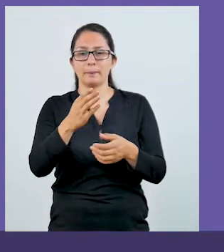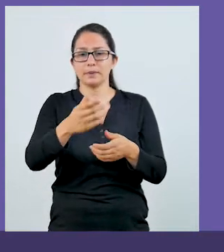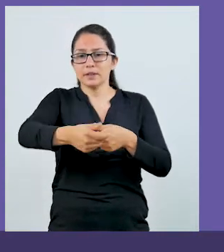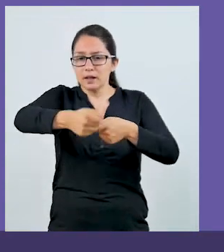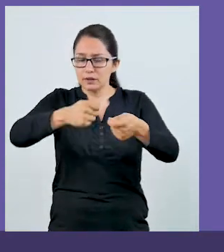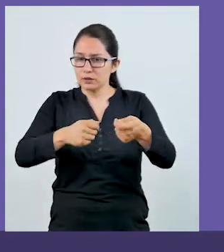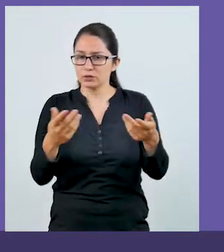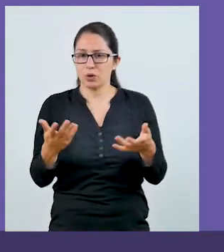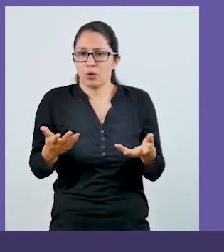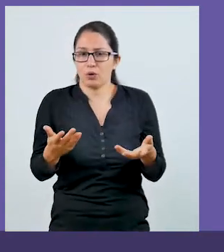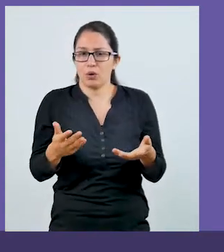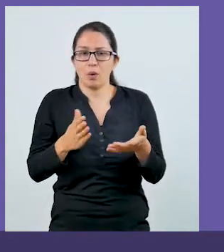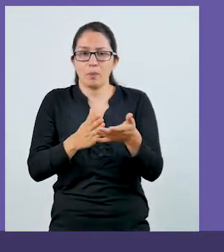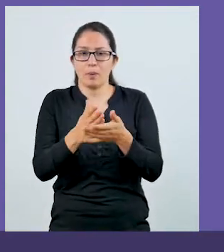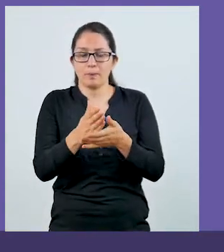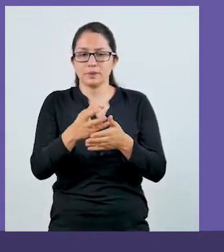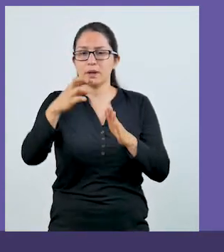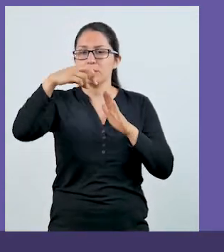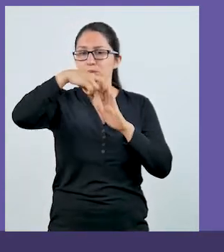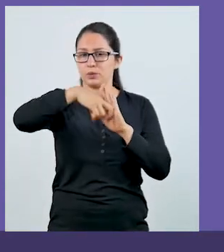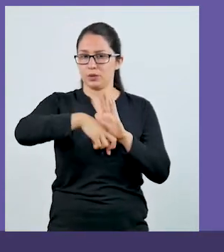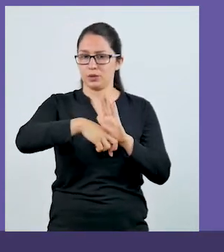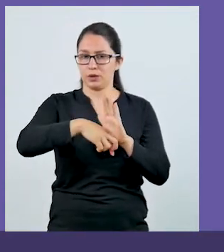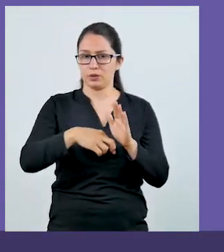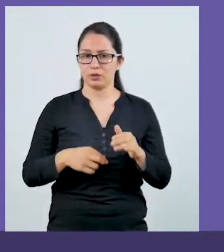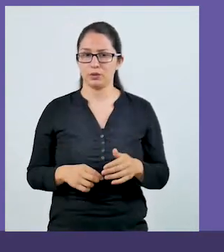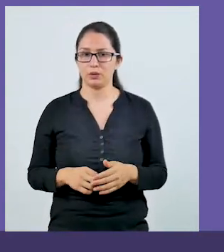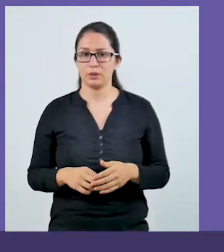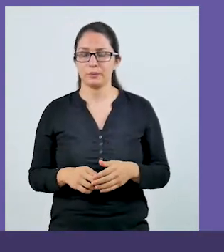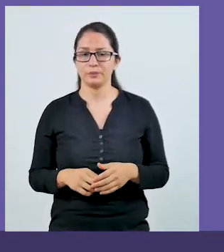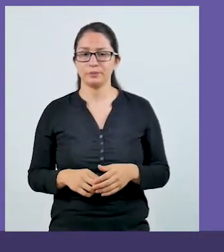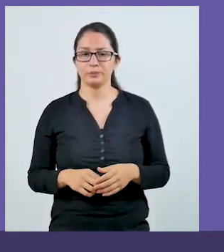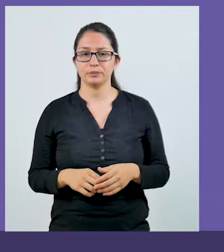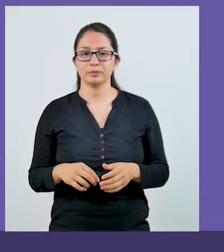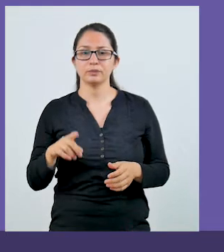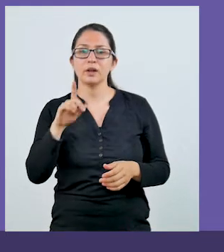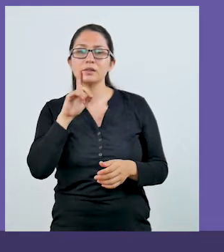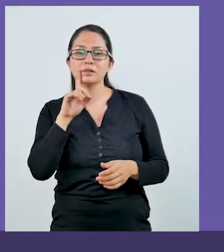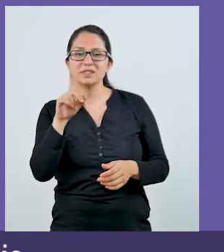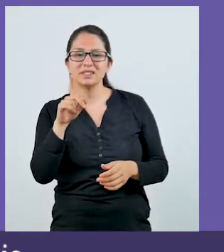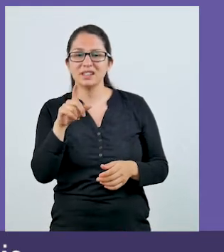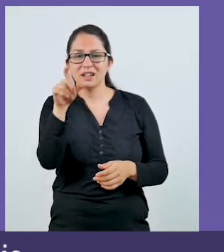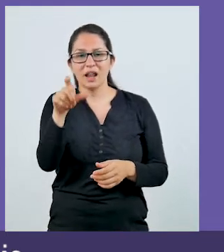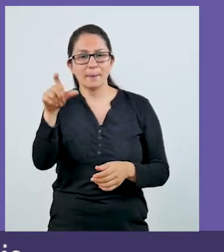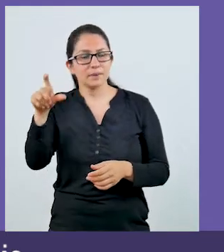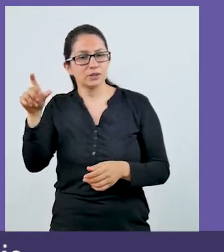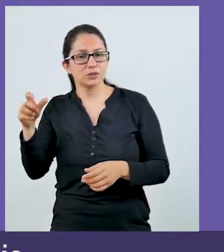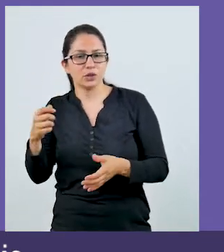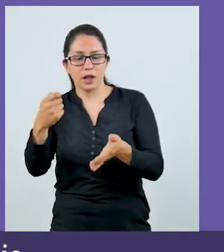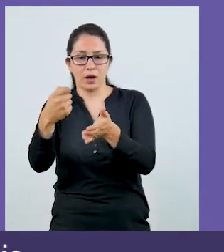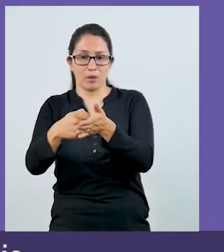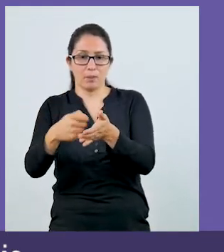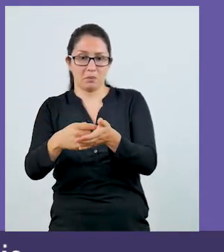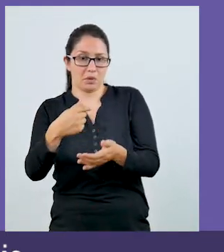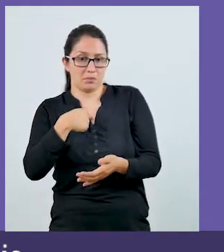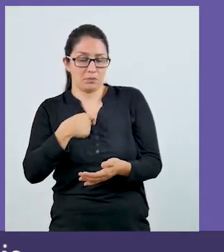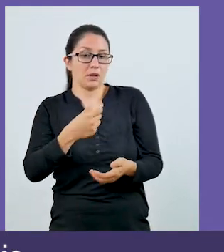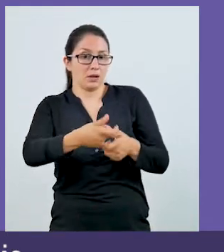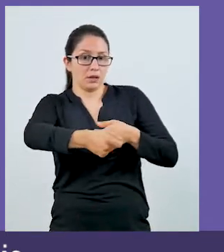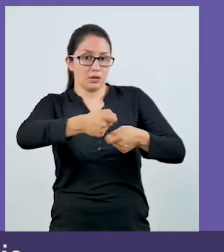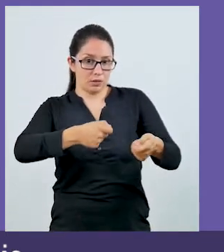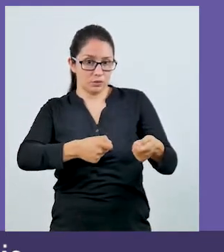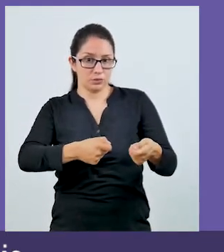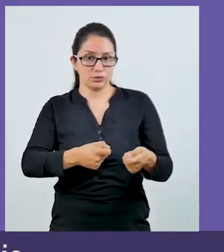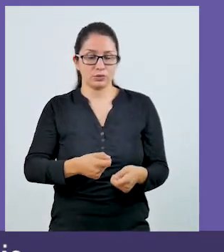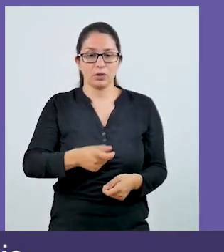decir, cuáles serán las actividades claves que debes llevar a cabo para ejecutar tu proyecto, quiénes serán tus clientes o cómo formarás